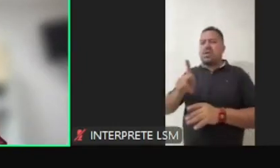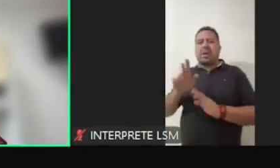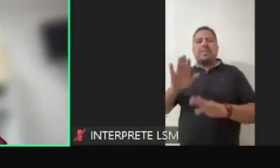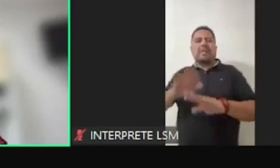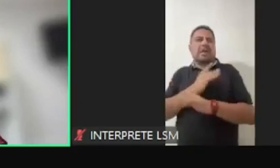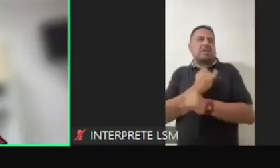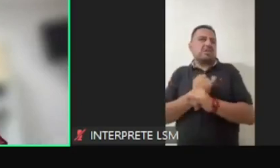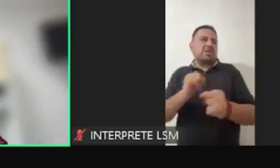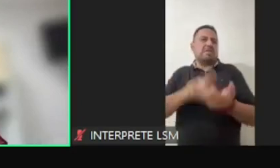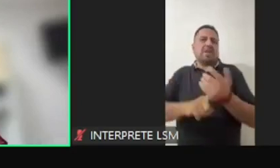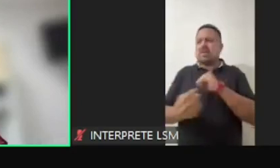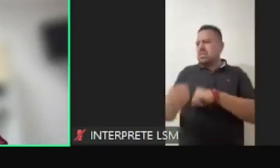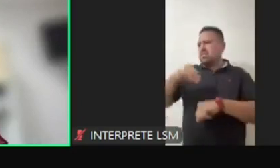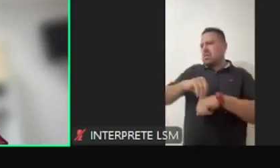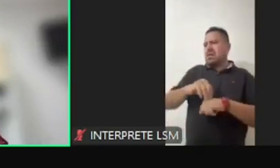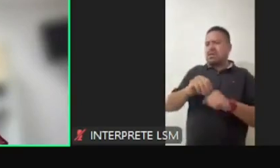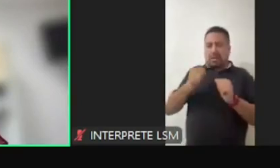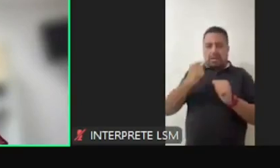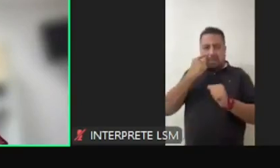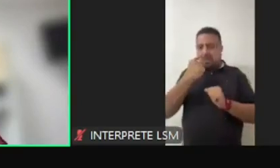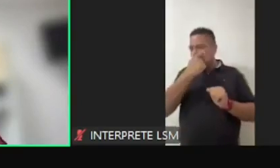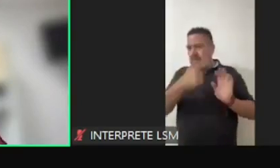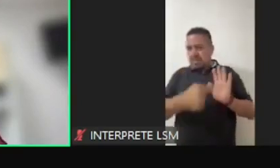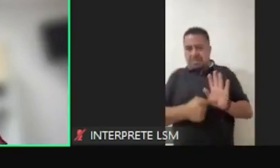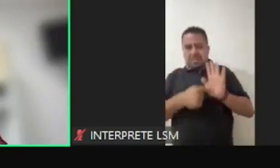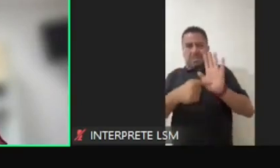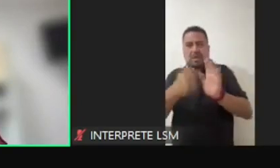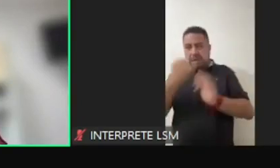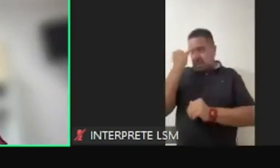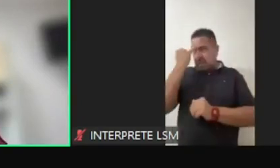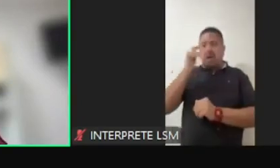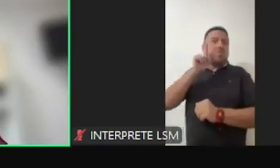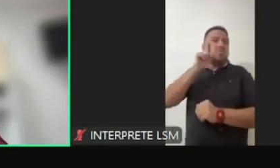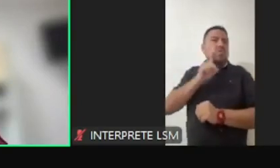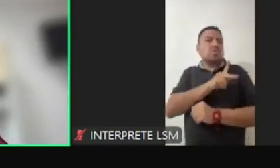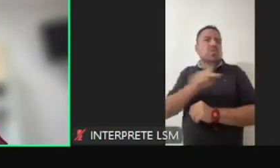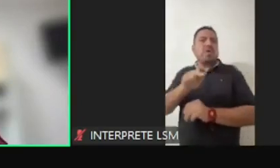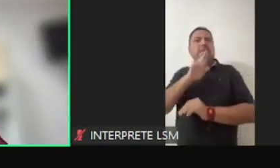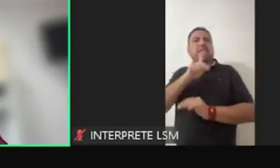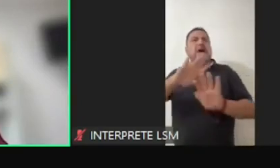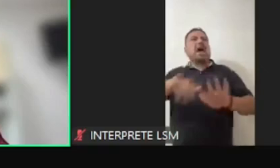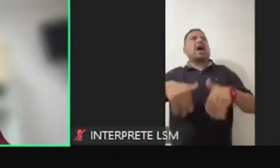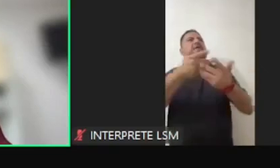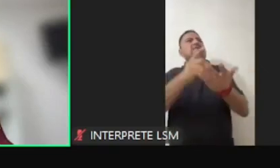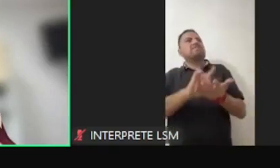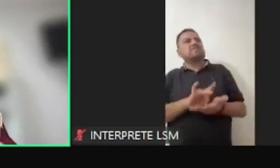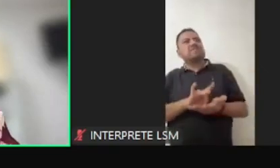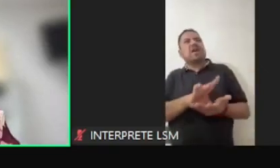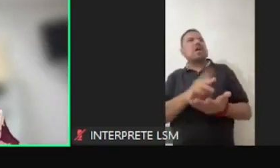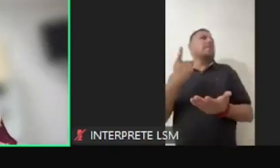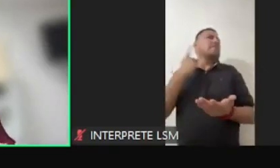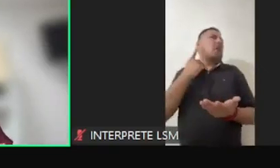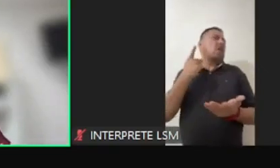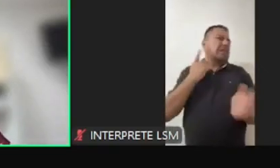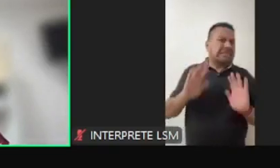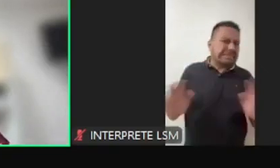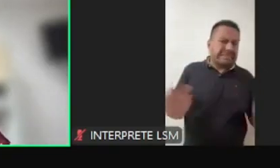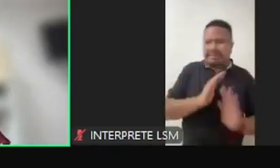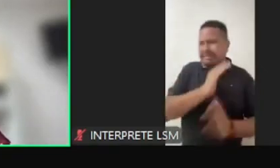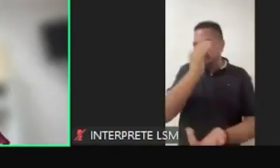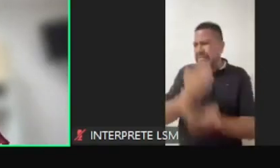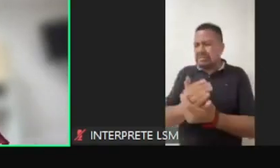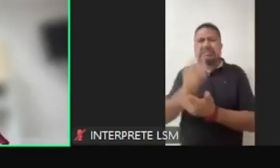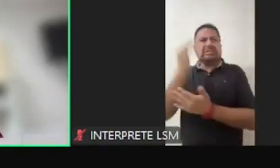independiente dejando ver que lo ideal es que las mujeres permanezcan fuera del ámbito político o público además